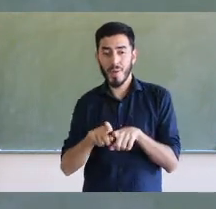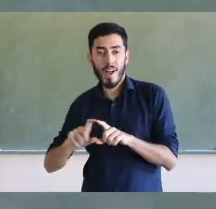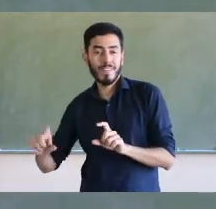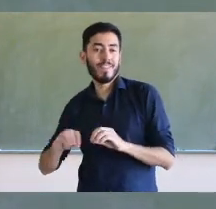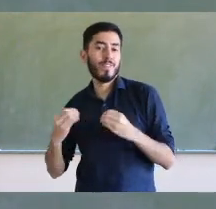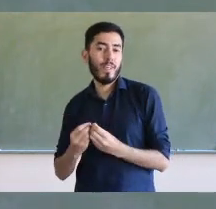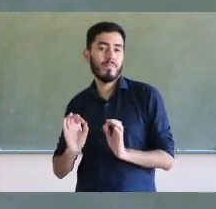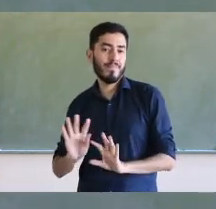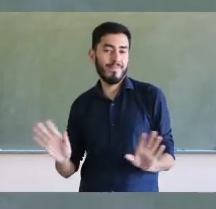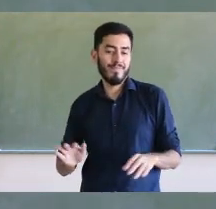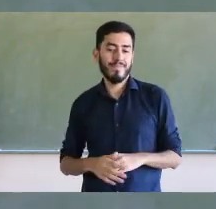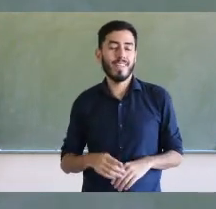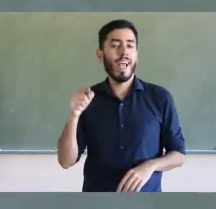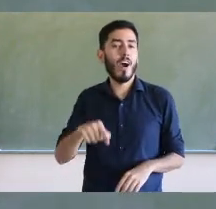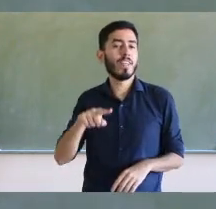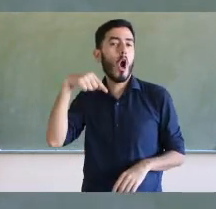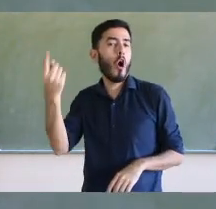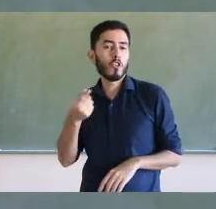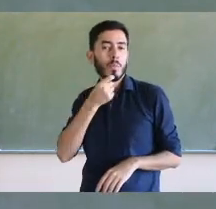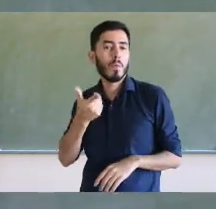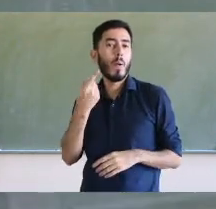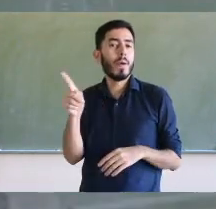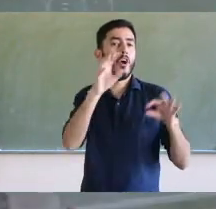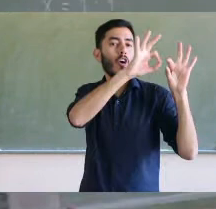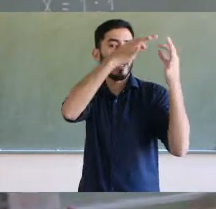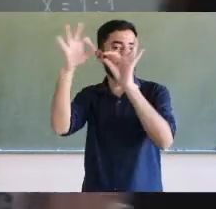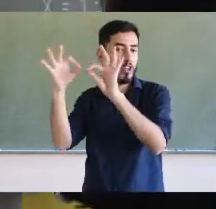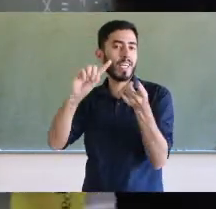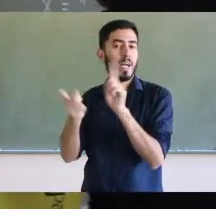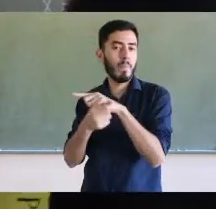de la incógnita. Veamos ahora otro ejemplo, pero en lenguaje coloquial.